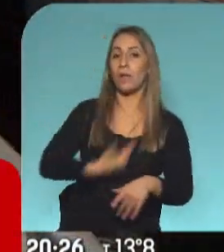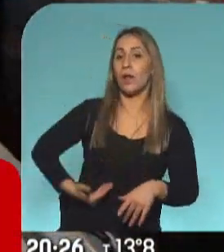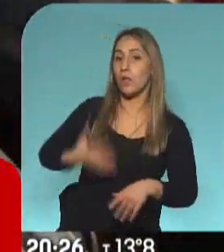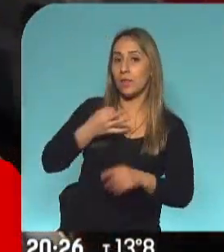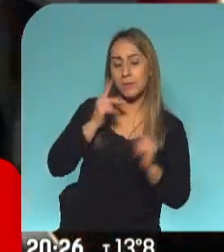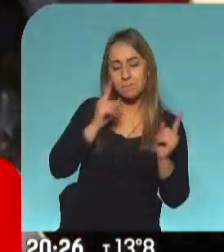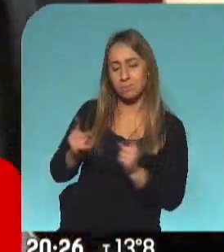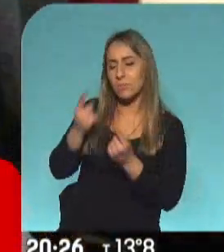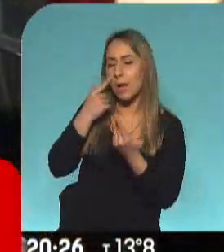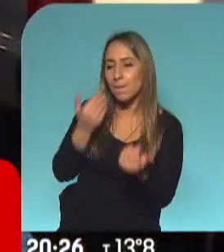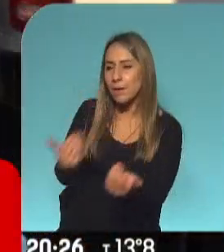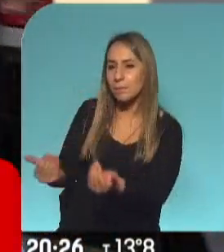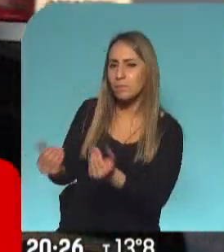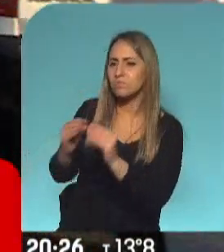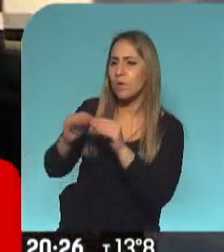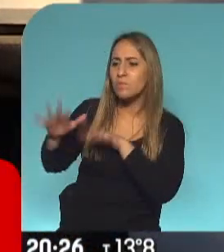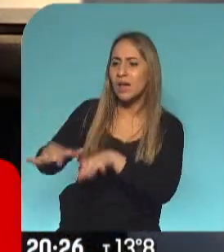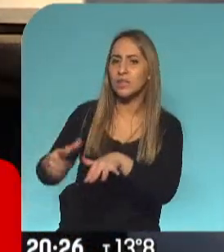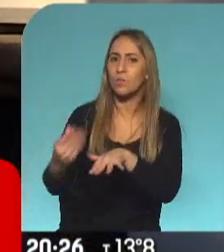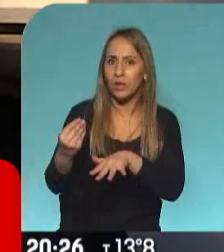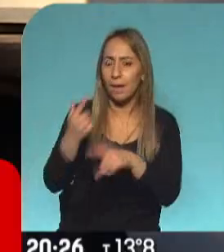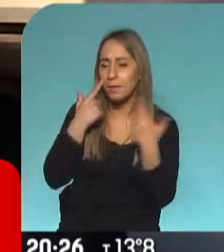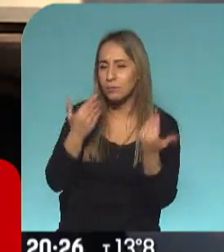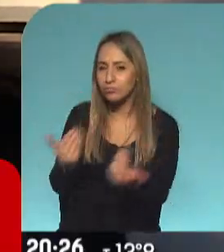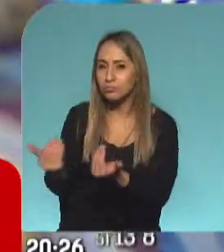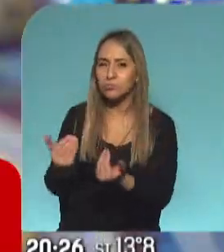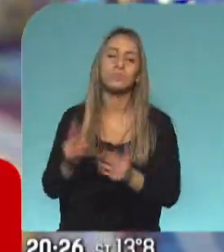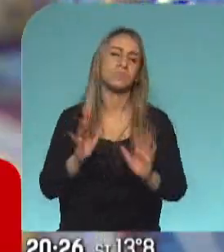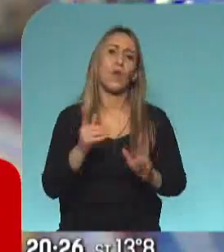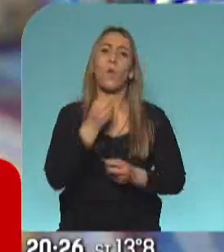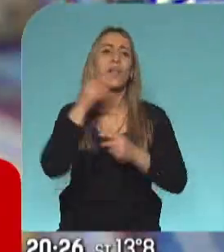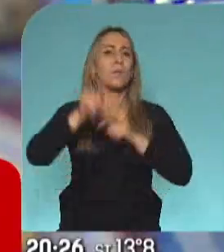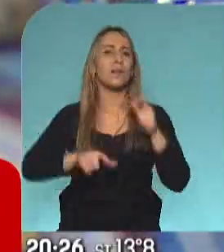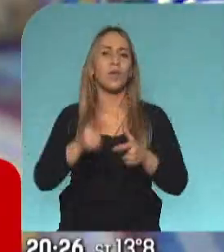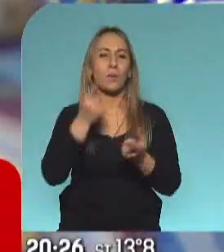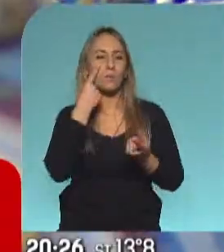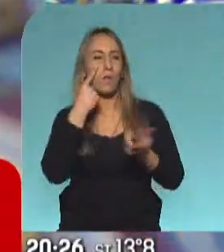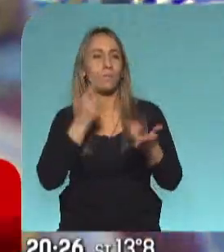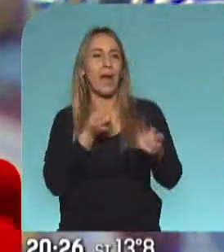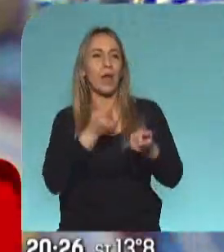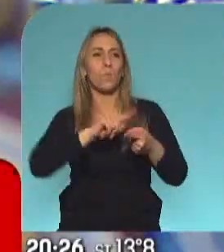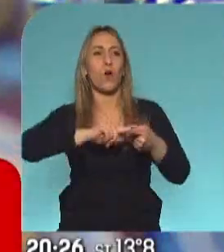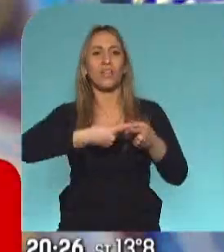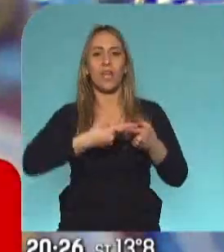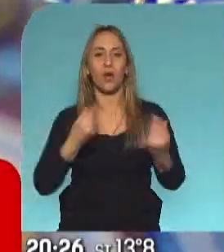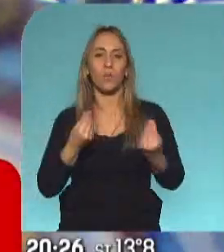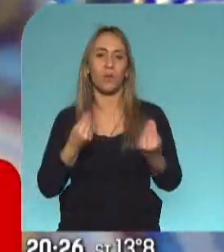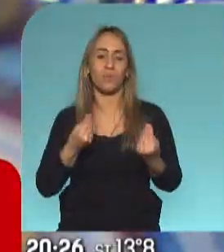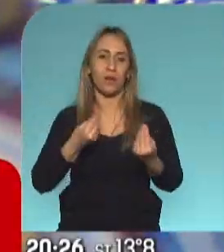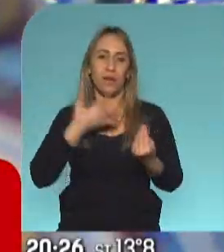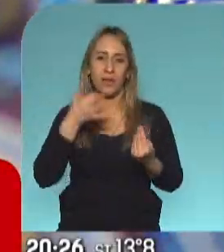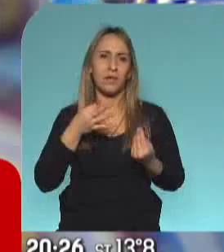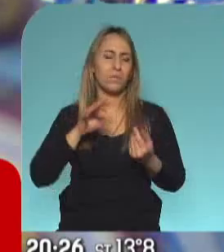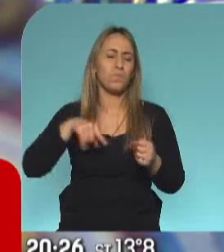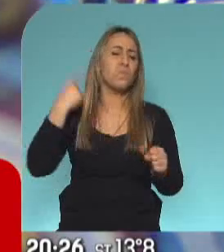esas razones. También digo lo siguiente, cualquiera que está en política sabe que es utópico el conformismo